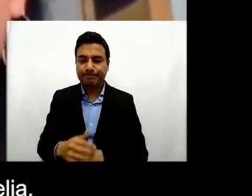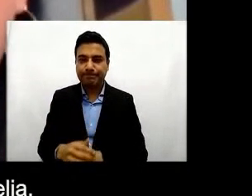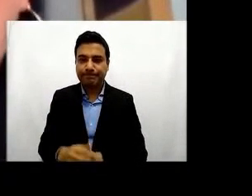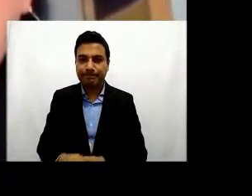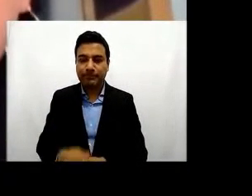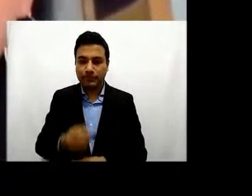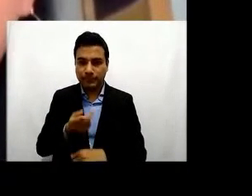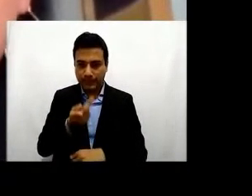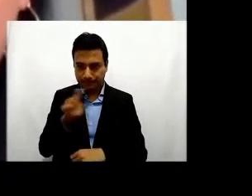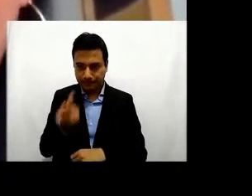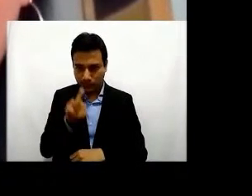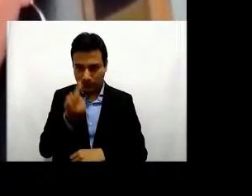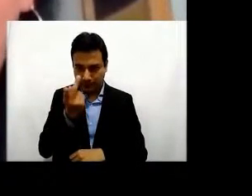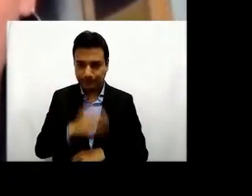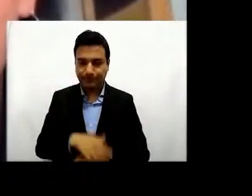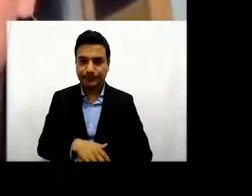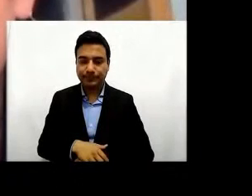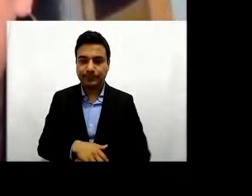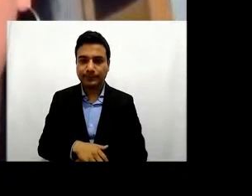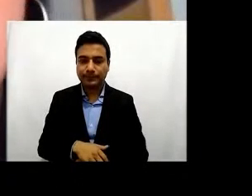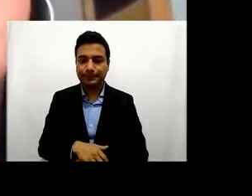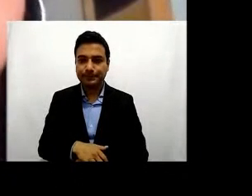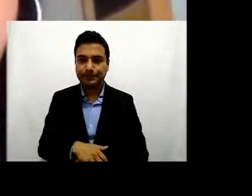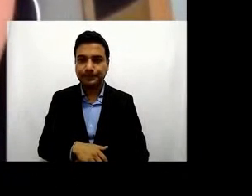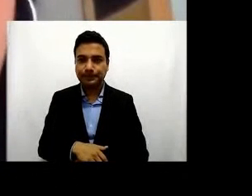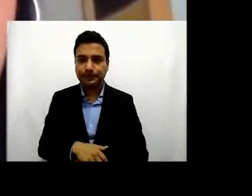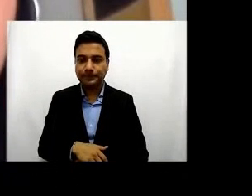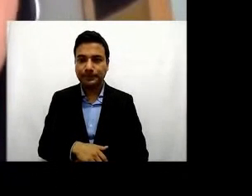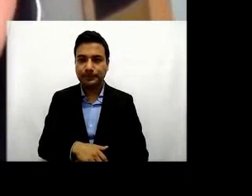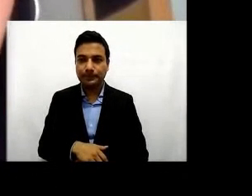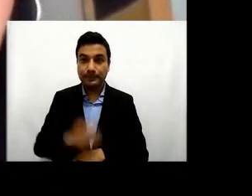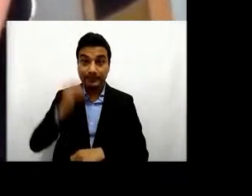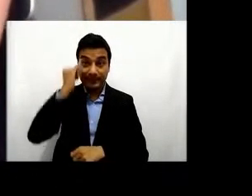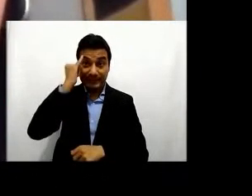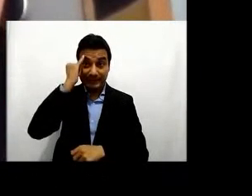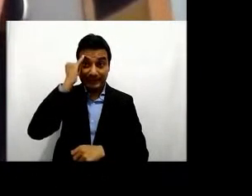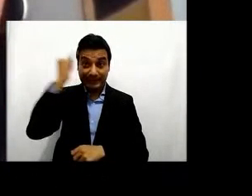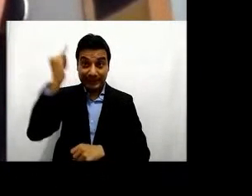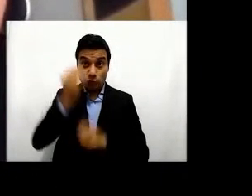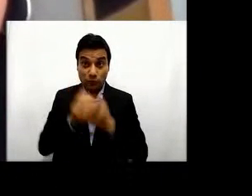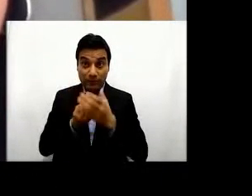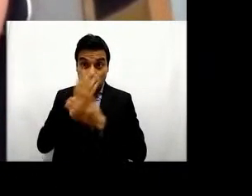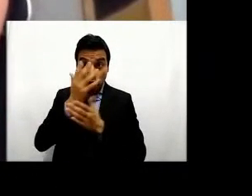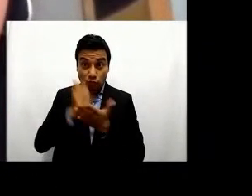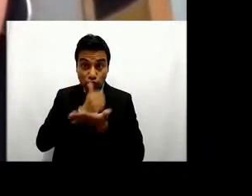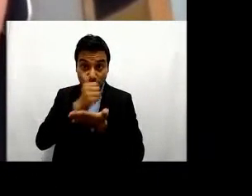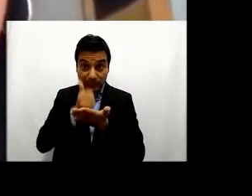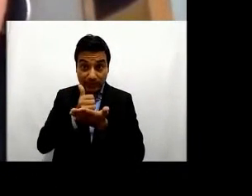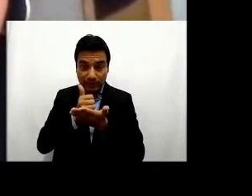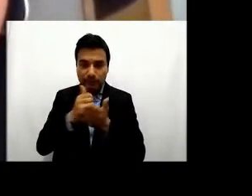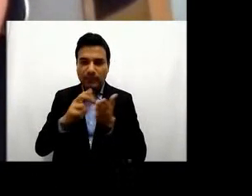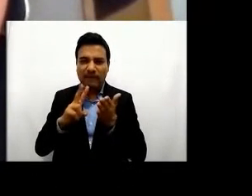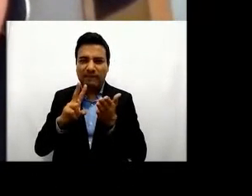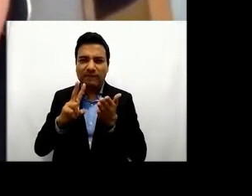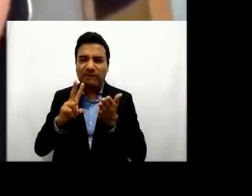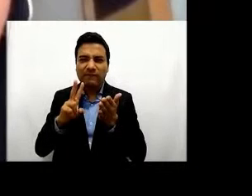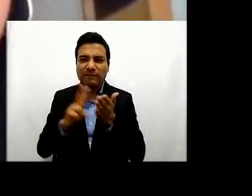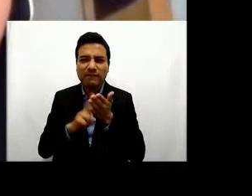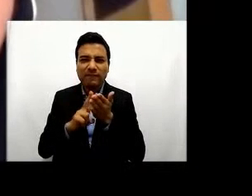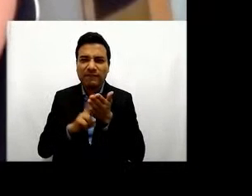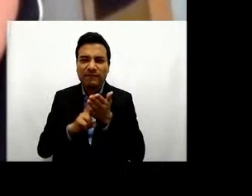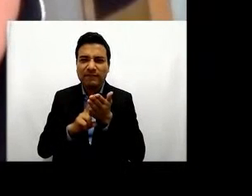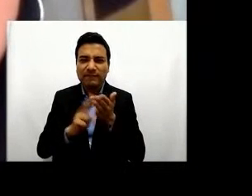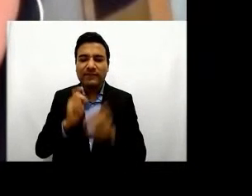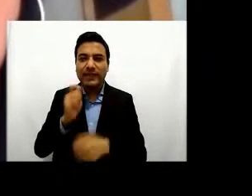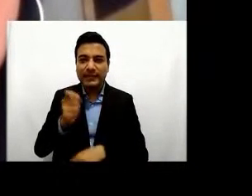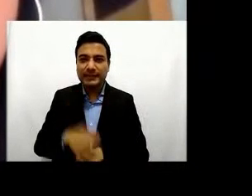sobre cuál es el valor de la innovación ciudadana hoy en día. Gerardo.